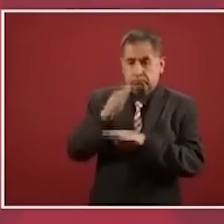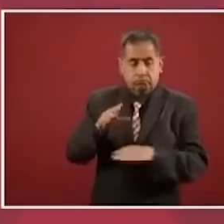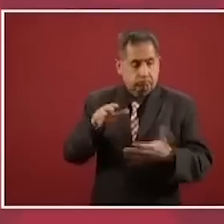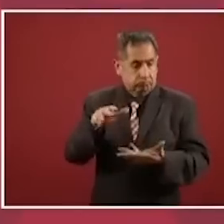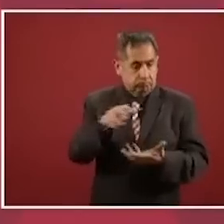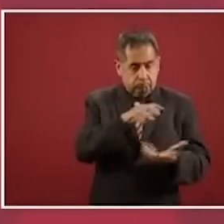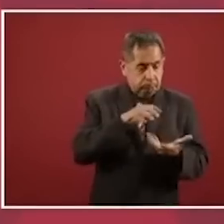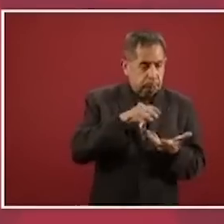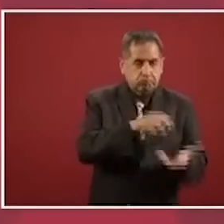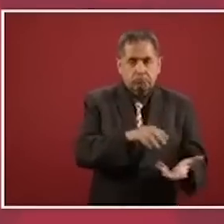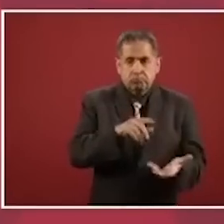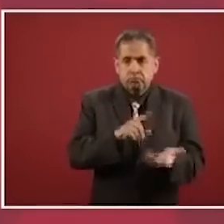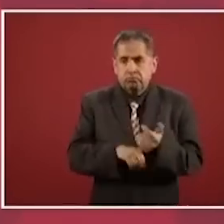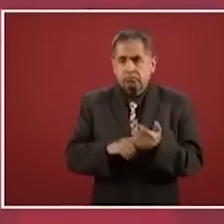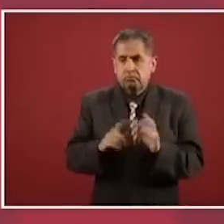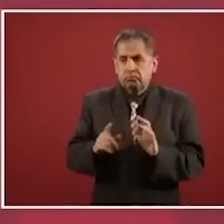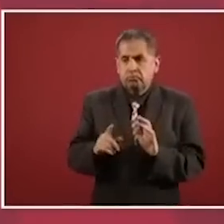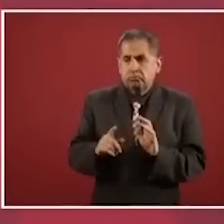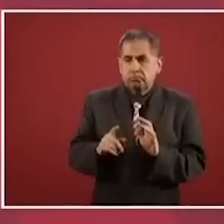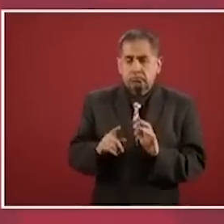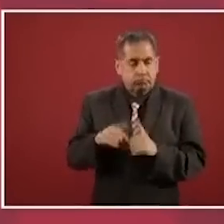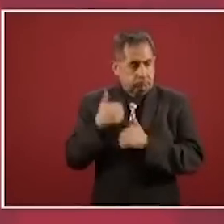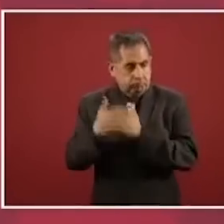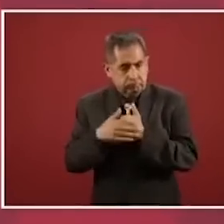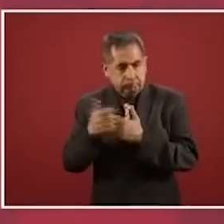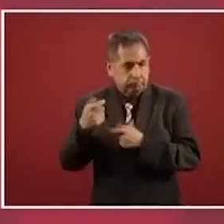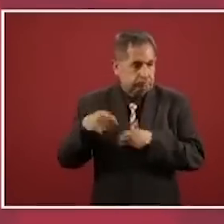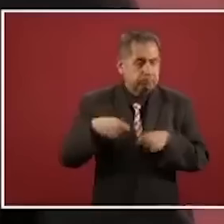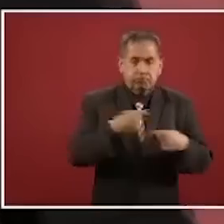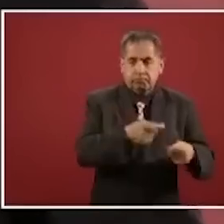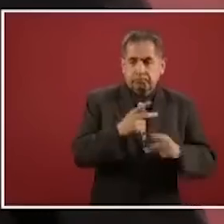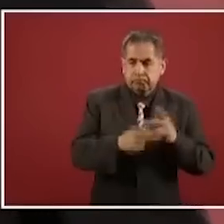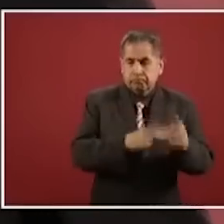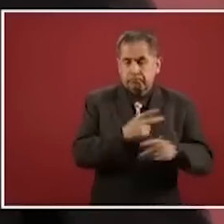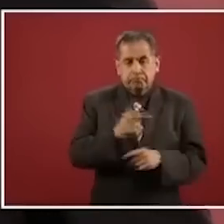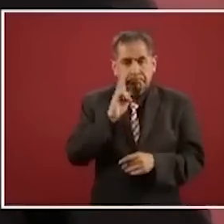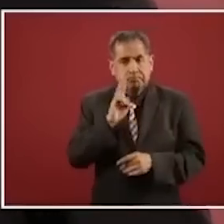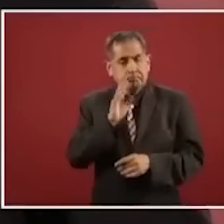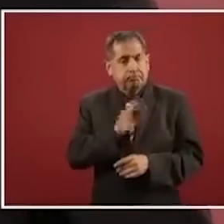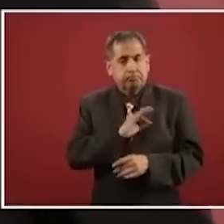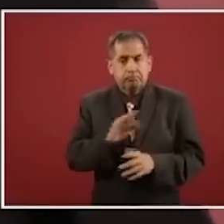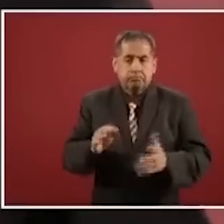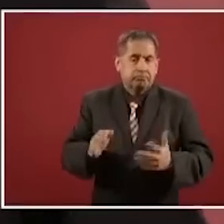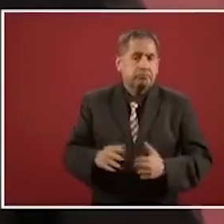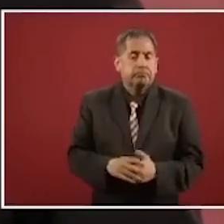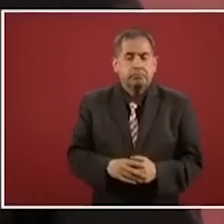ya no tuvo los fondos necesarios, ahora los va a tener. Entonces, tiene que ver con